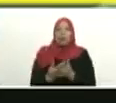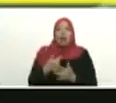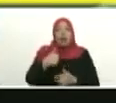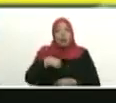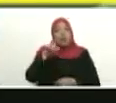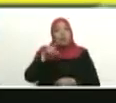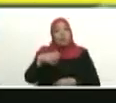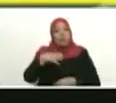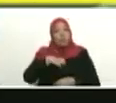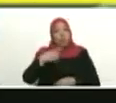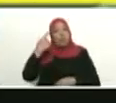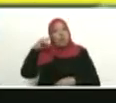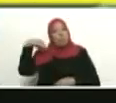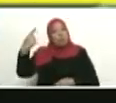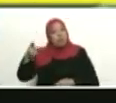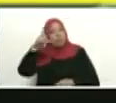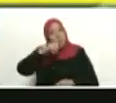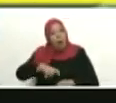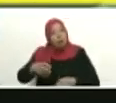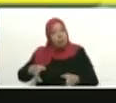El año que viene veremos, ¿verdad?